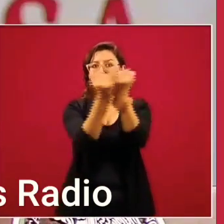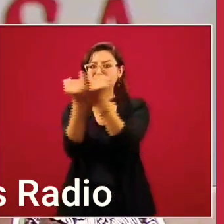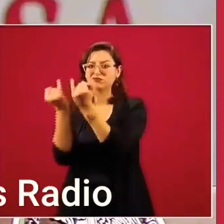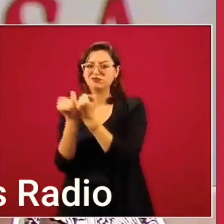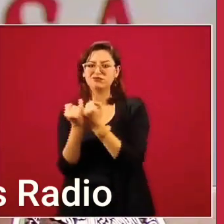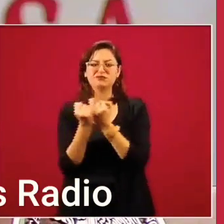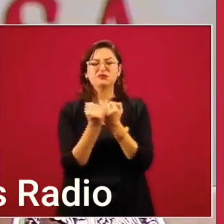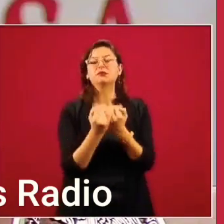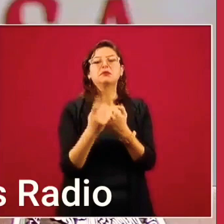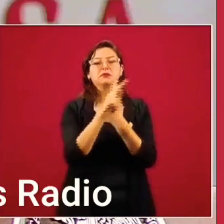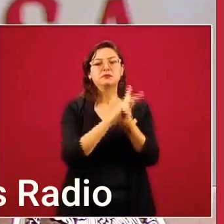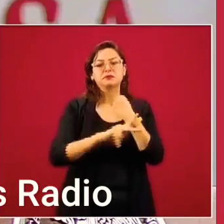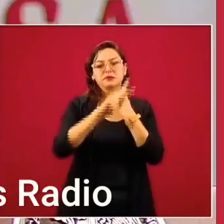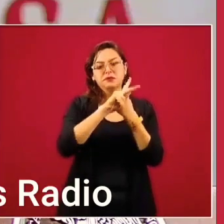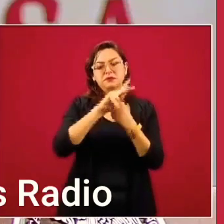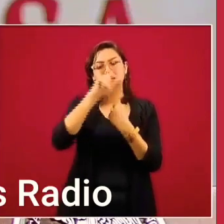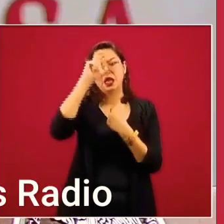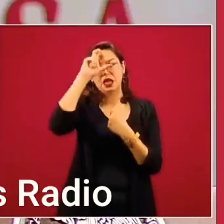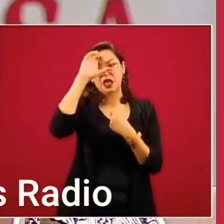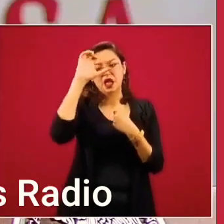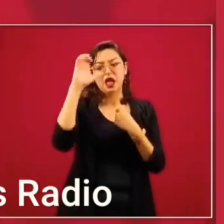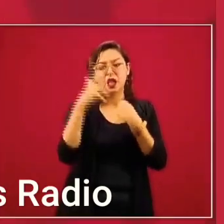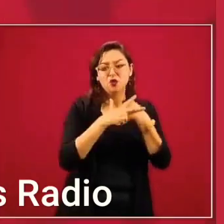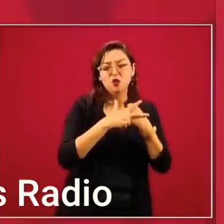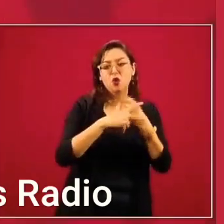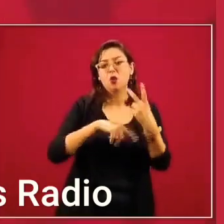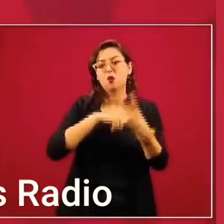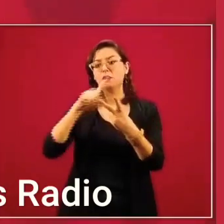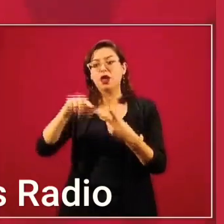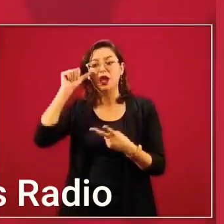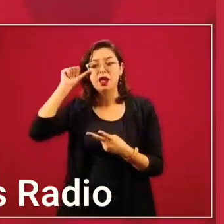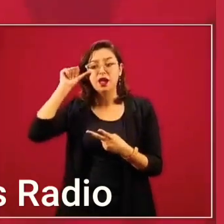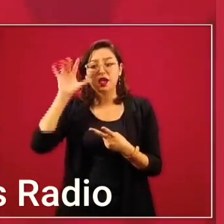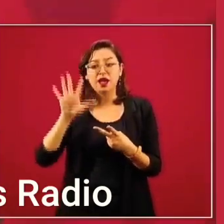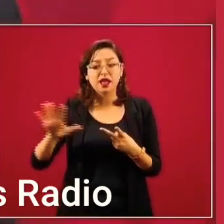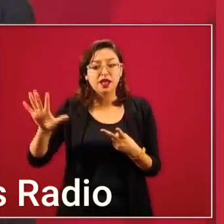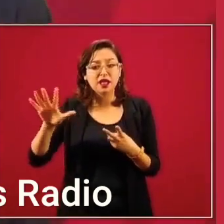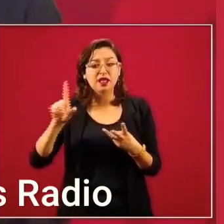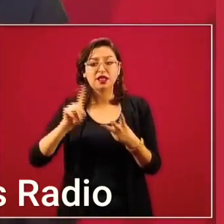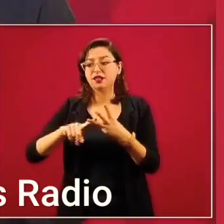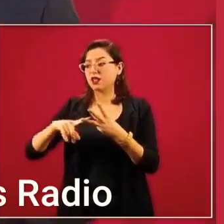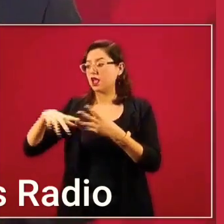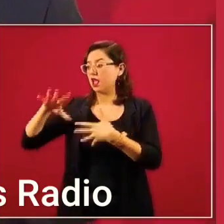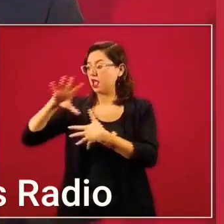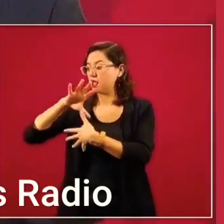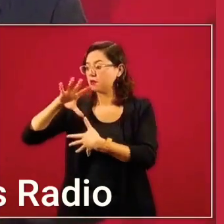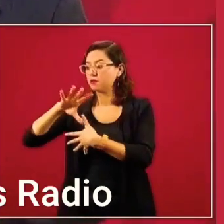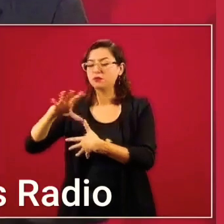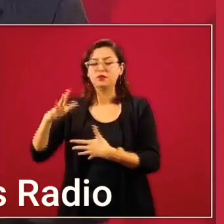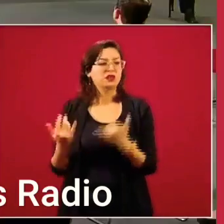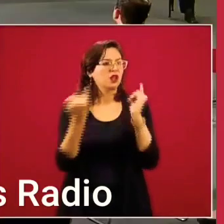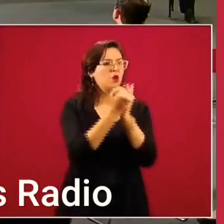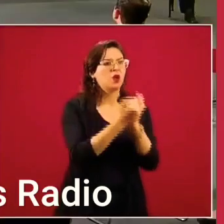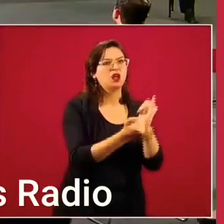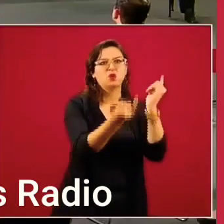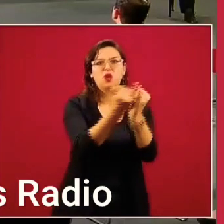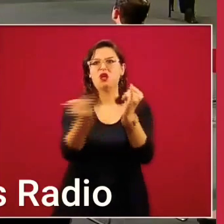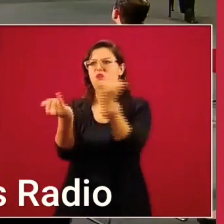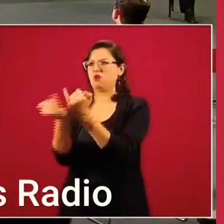en países europeos, en Asia, en América, todos lados.